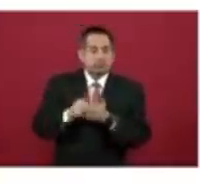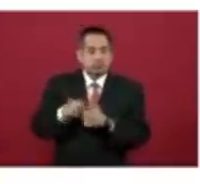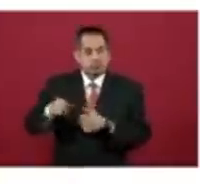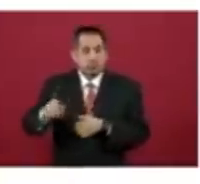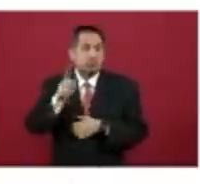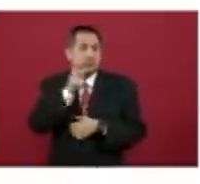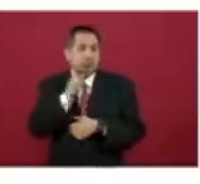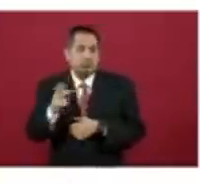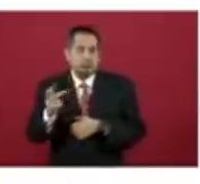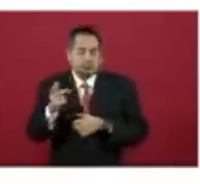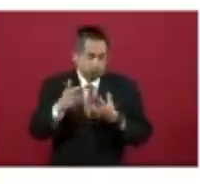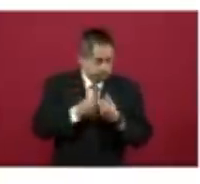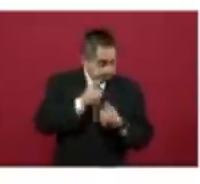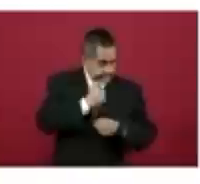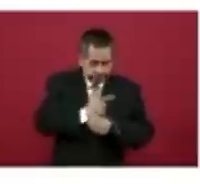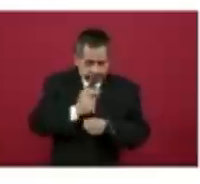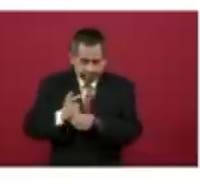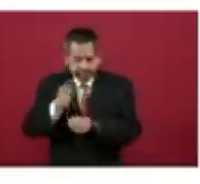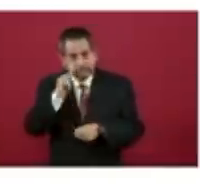de Pemex se han logrado